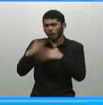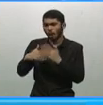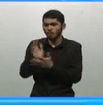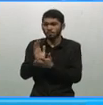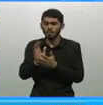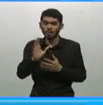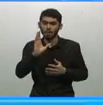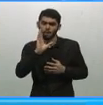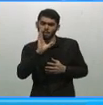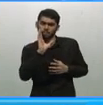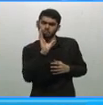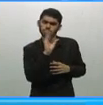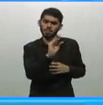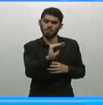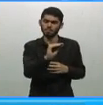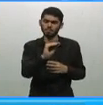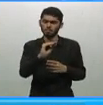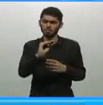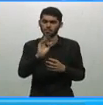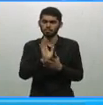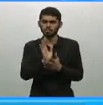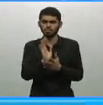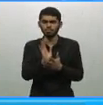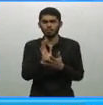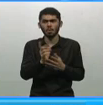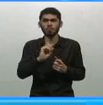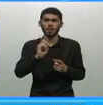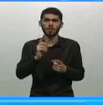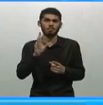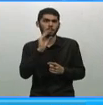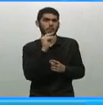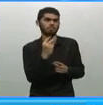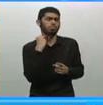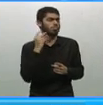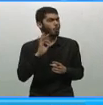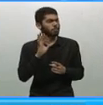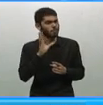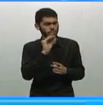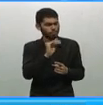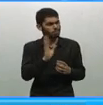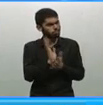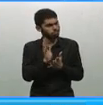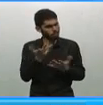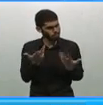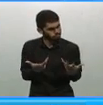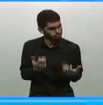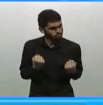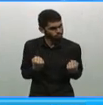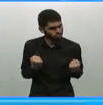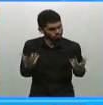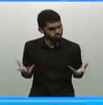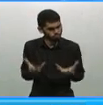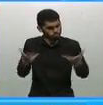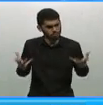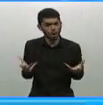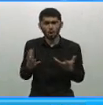protesta lejos de quitarte del juego al revés te involucra mucho más o si sentís que es algo que por ahí hay que mejorar Porque al fin y al cabo todos los días uno